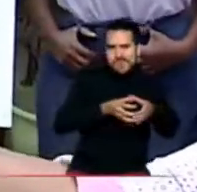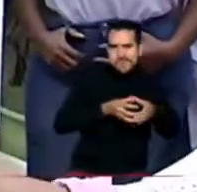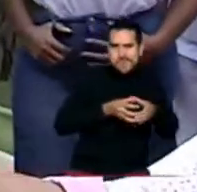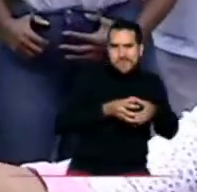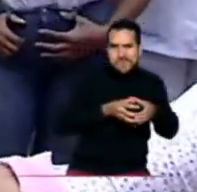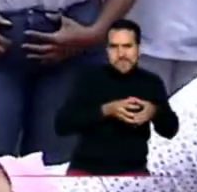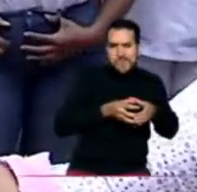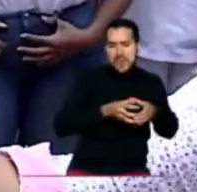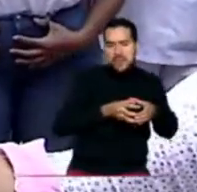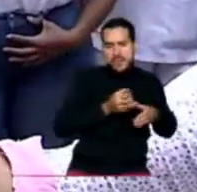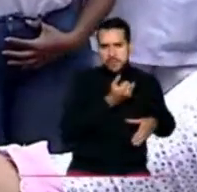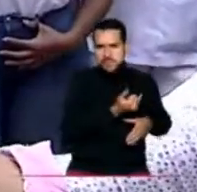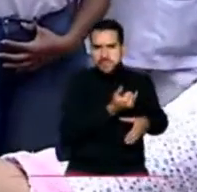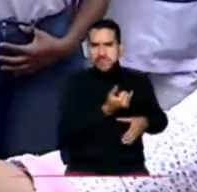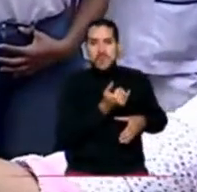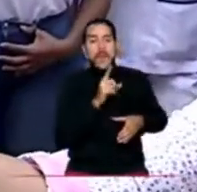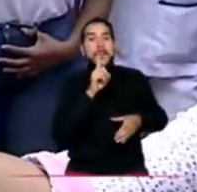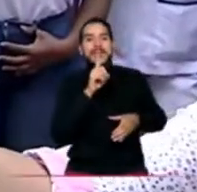primordial.